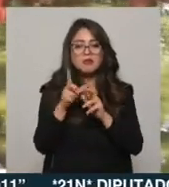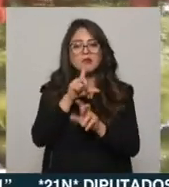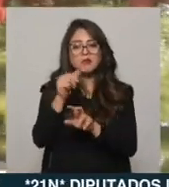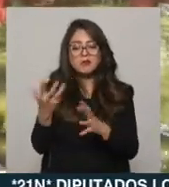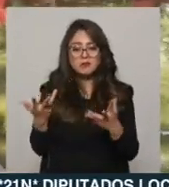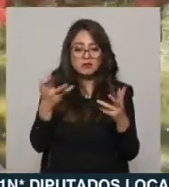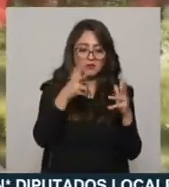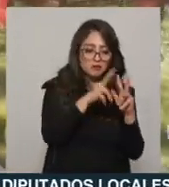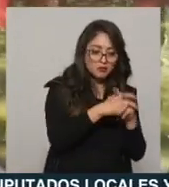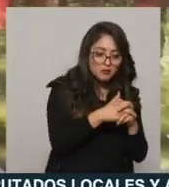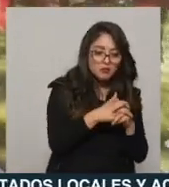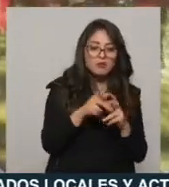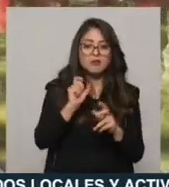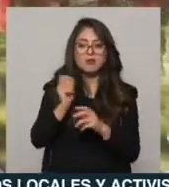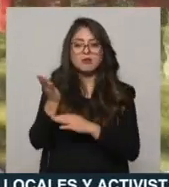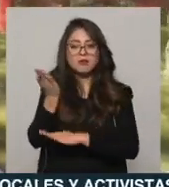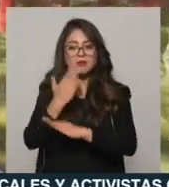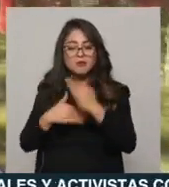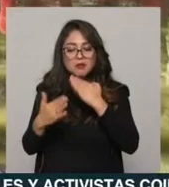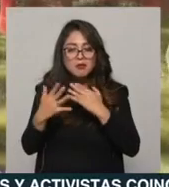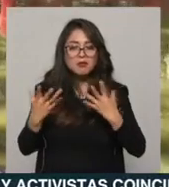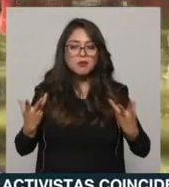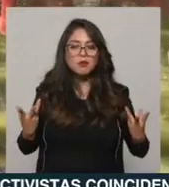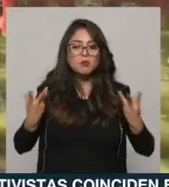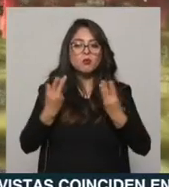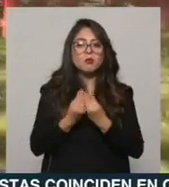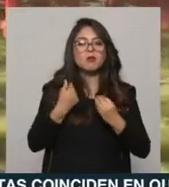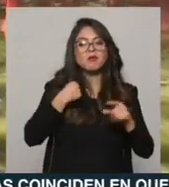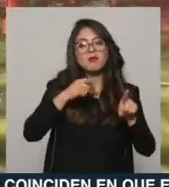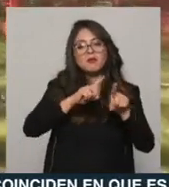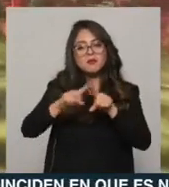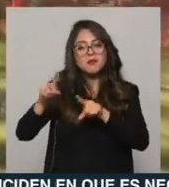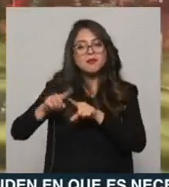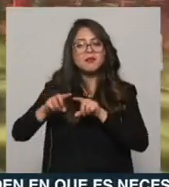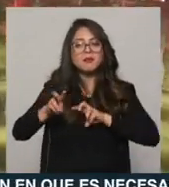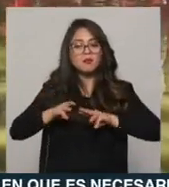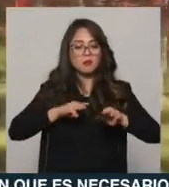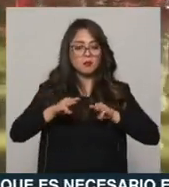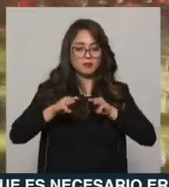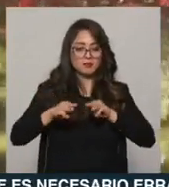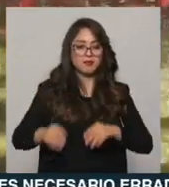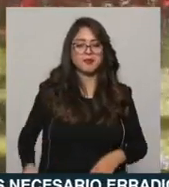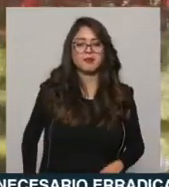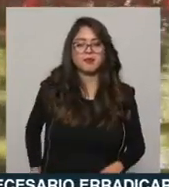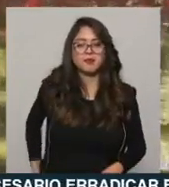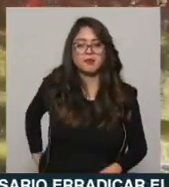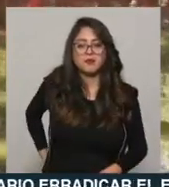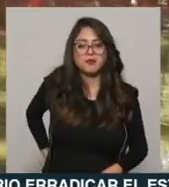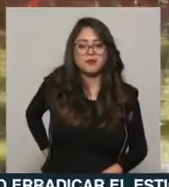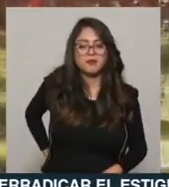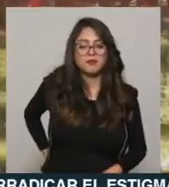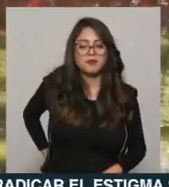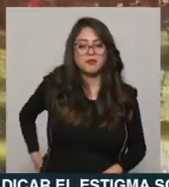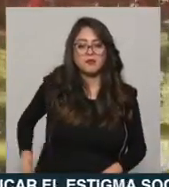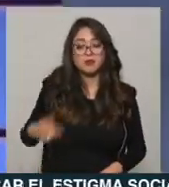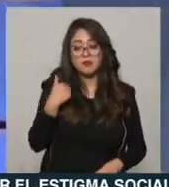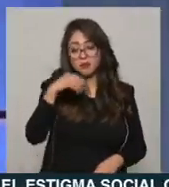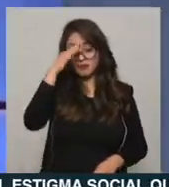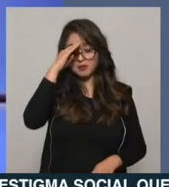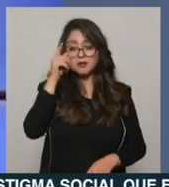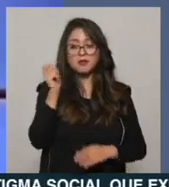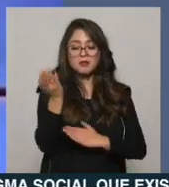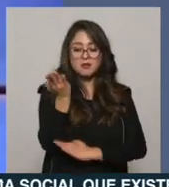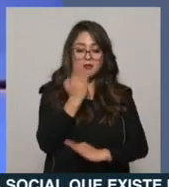de la lucha libre con las artes marciales vino a dar todo ese tipo de movimiento. Yo creo que el karate a mí me ha dado